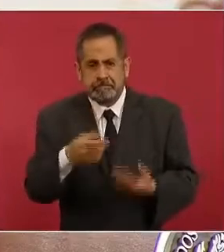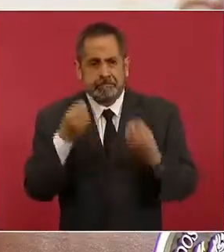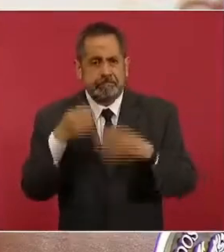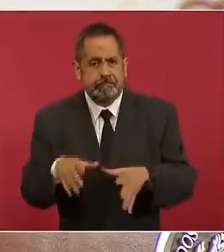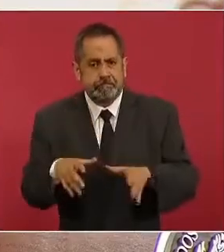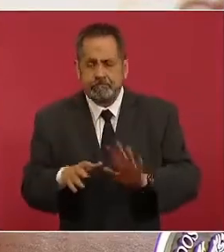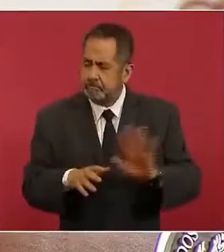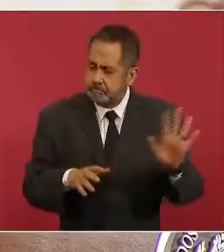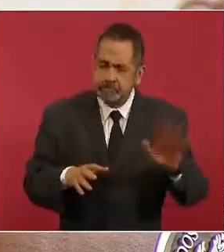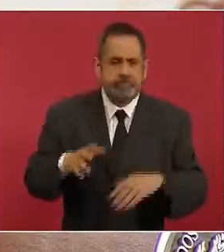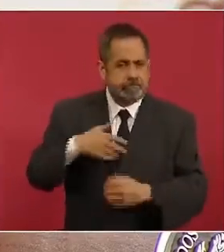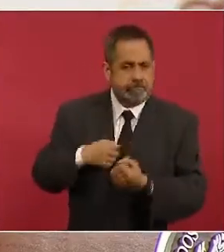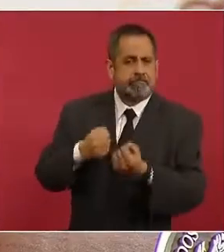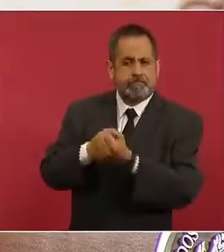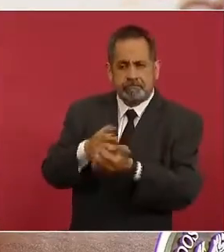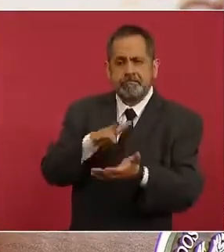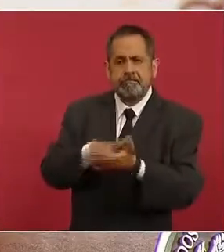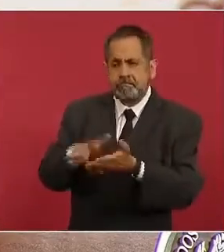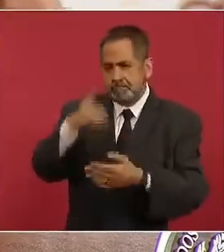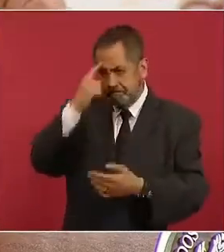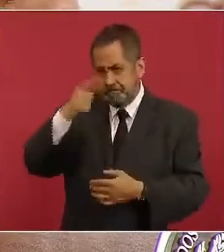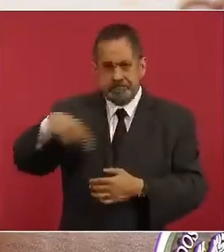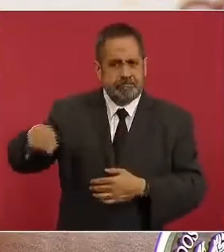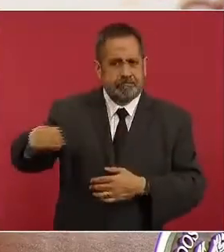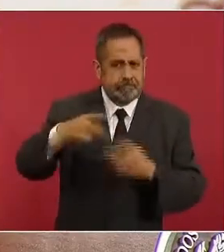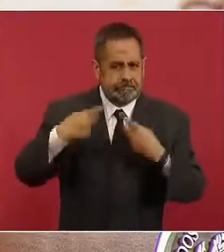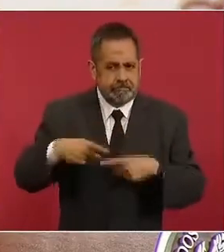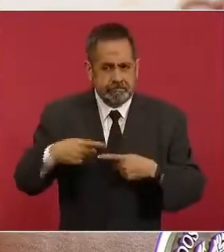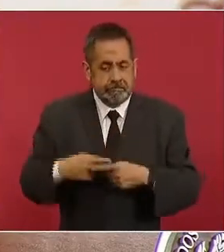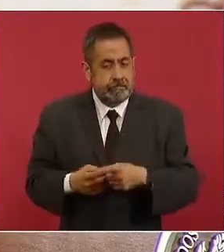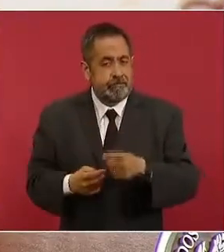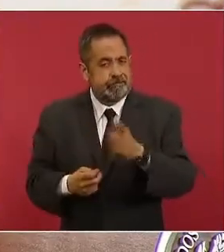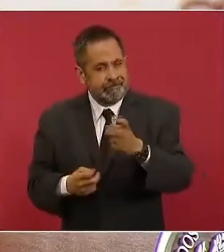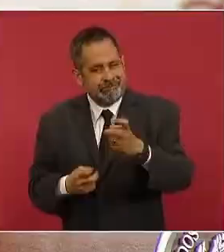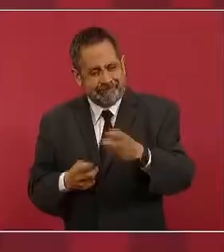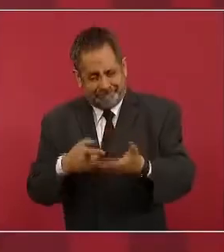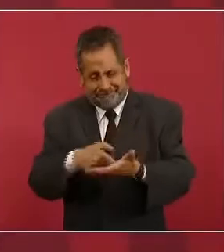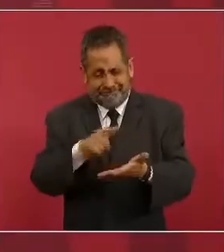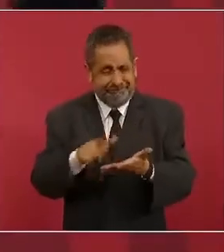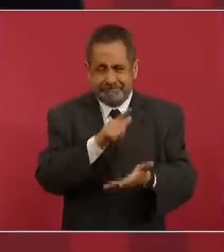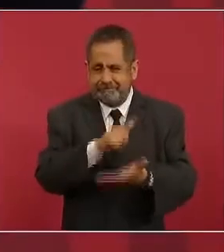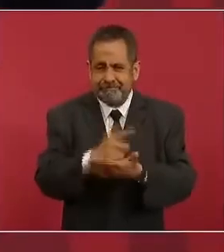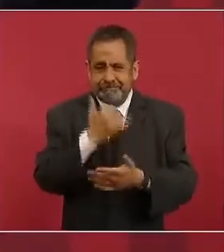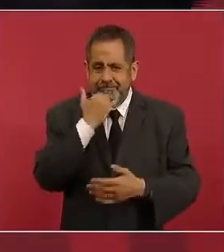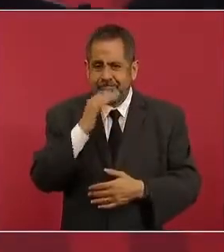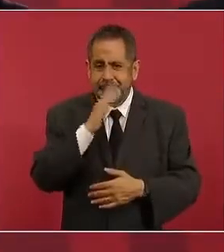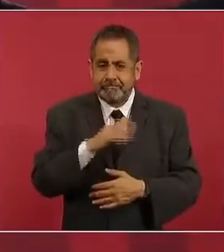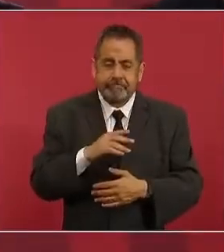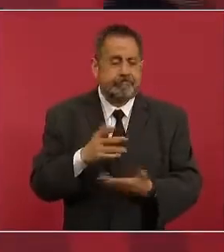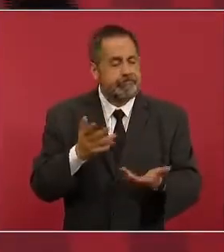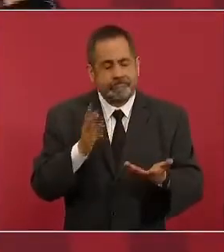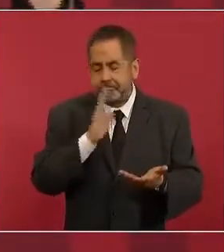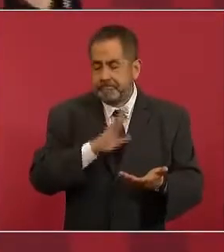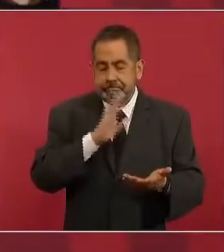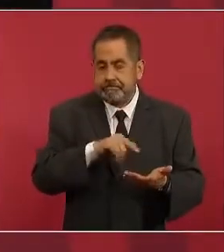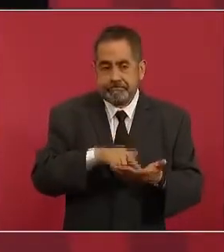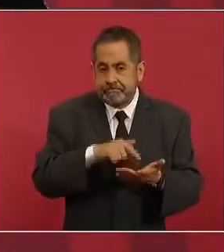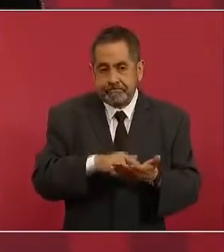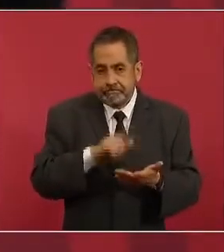subsidio, pero además, por esa legislación vigente, hay que subsidiar